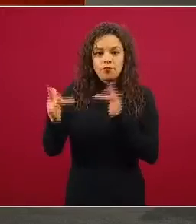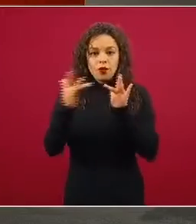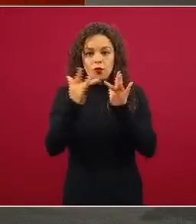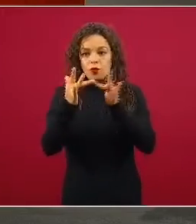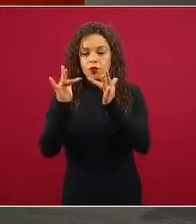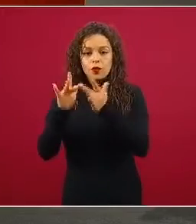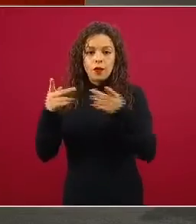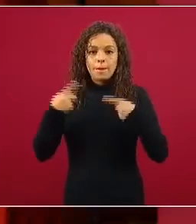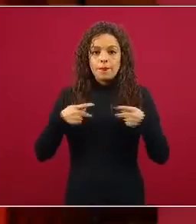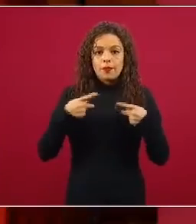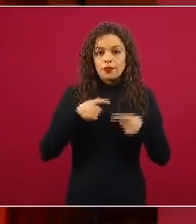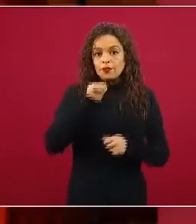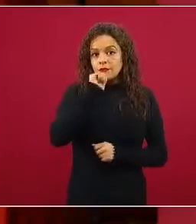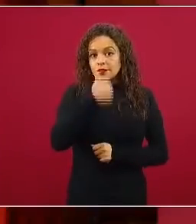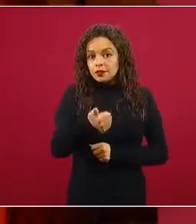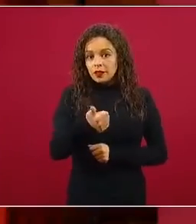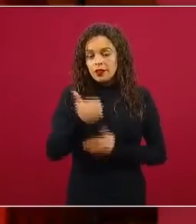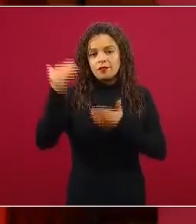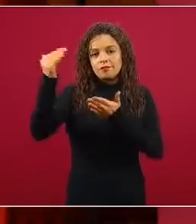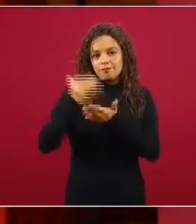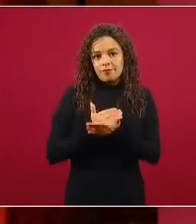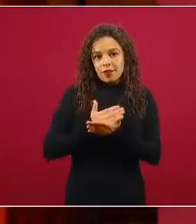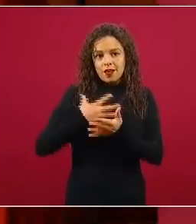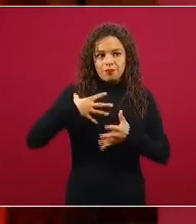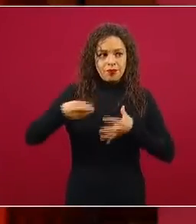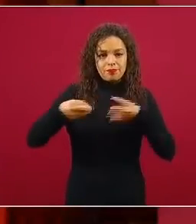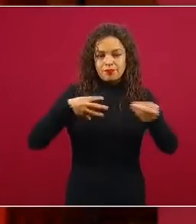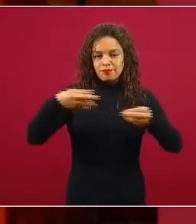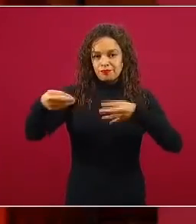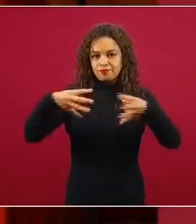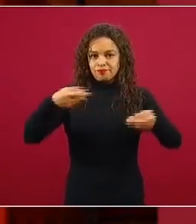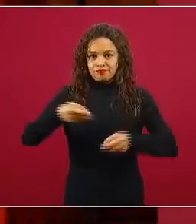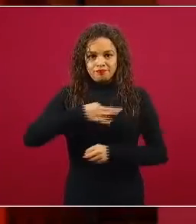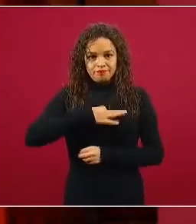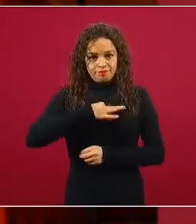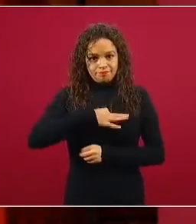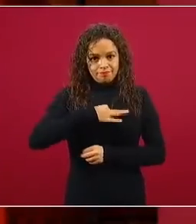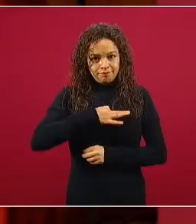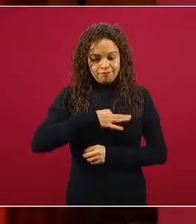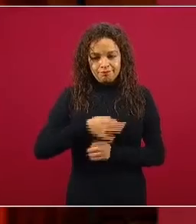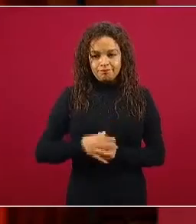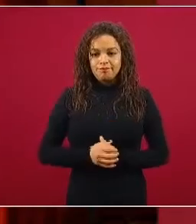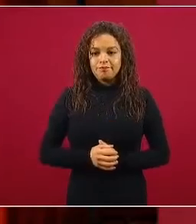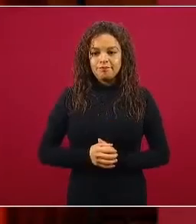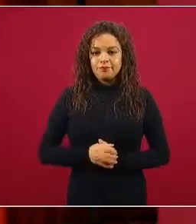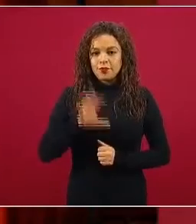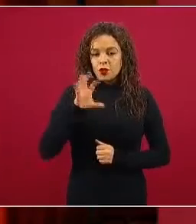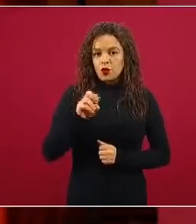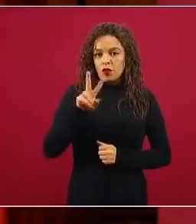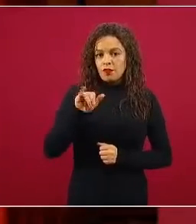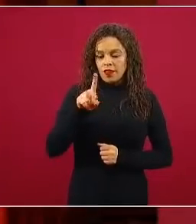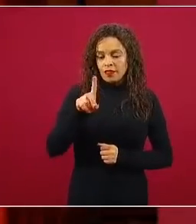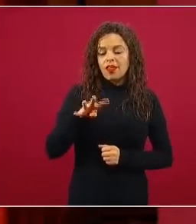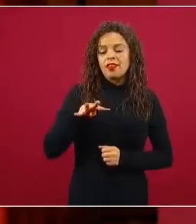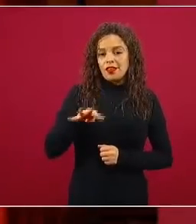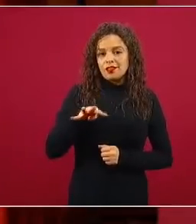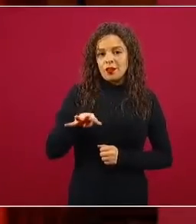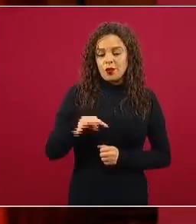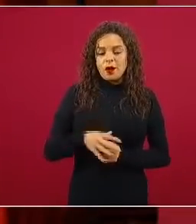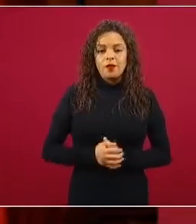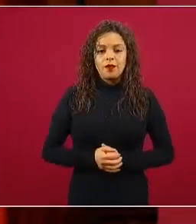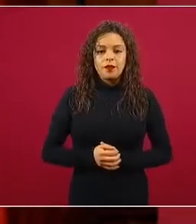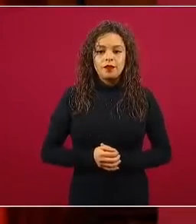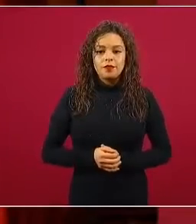entonces disminuir la transmisión, los contagios de esta enfermedad COVID-19. Y